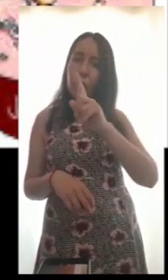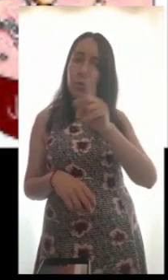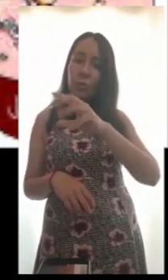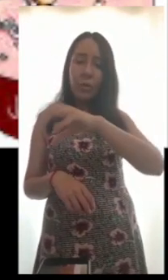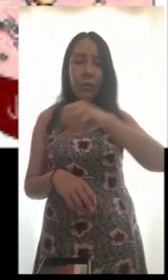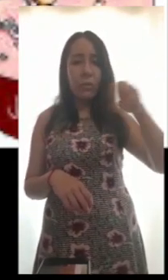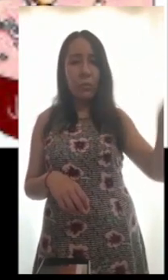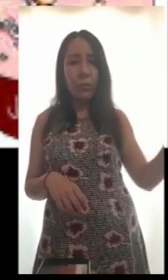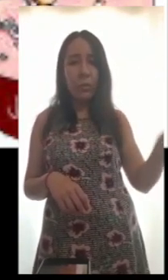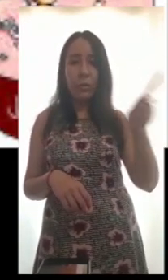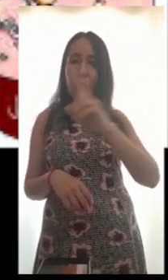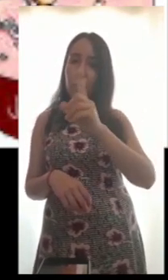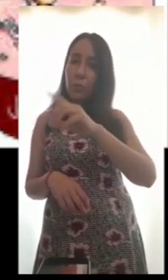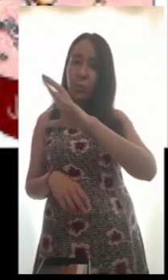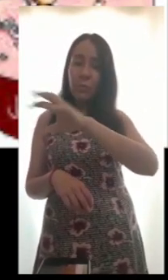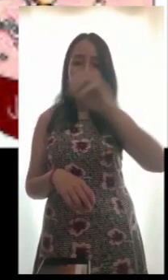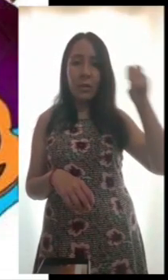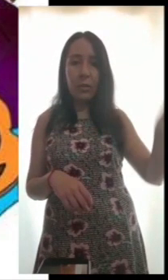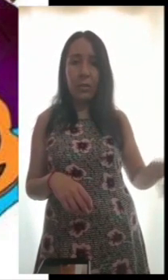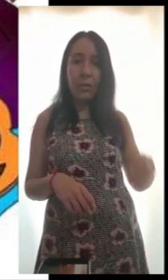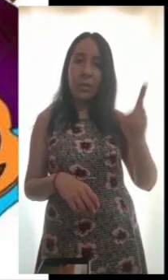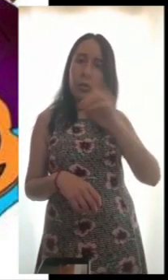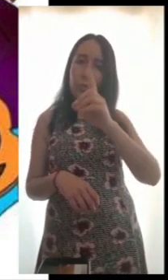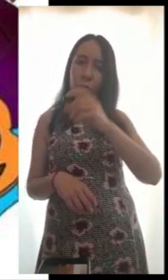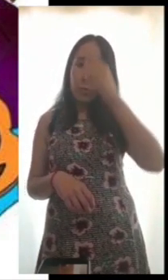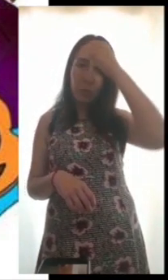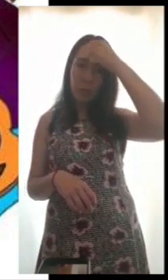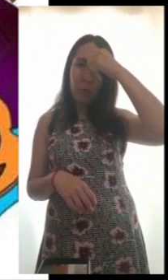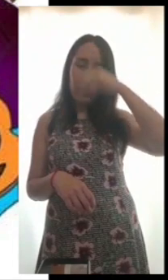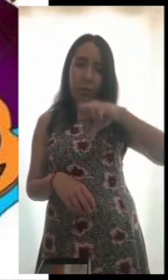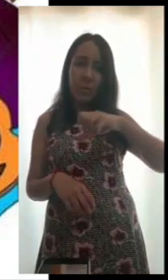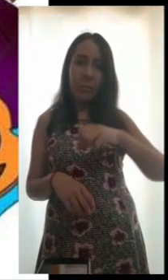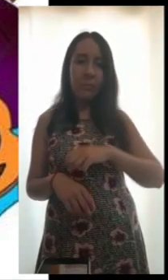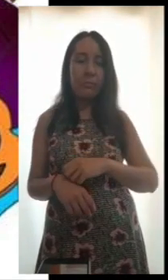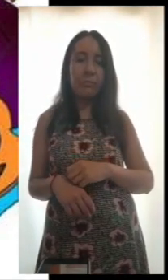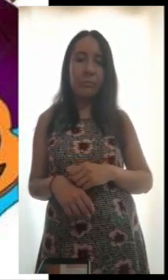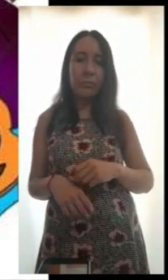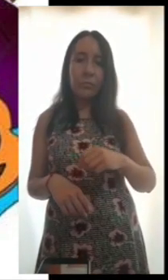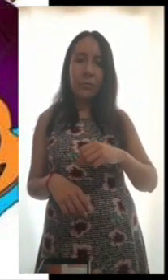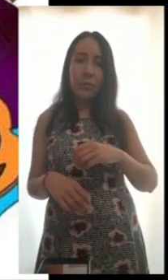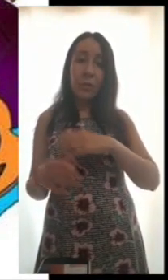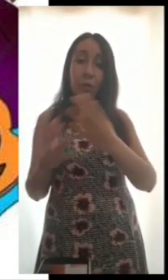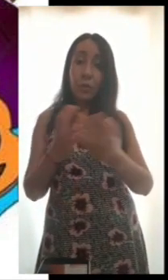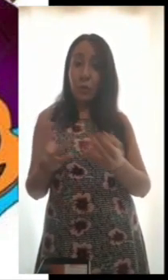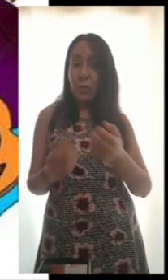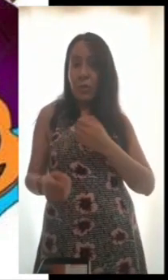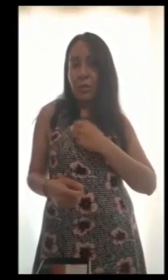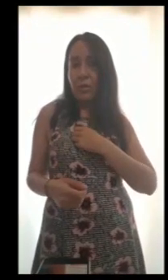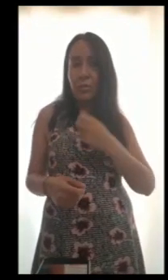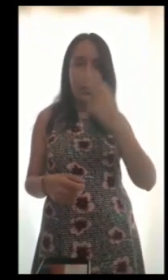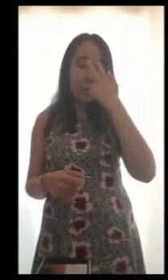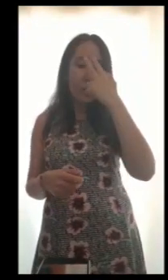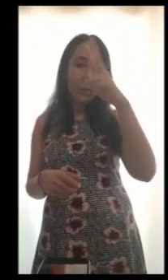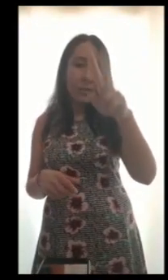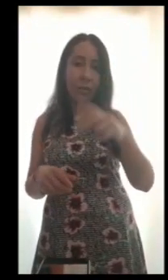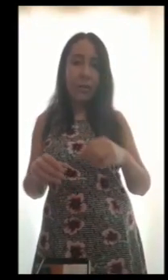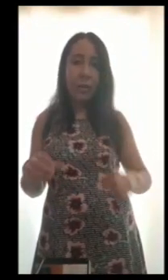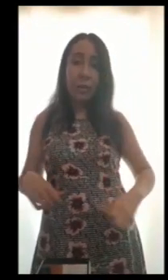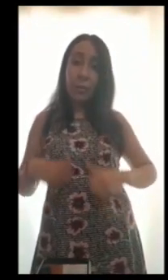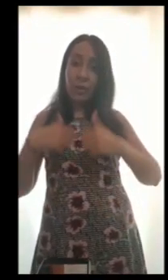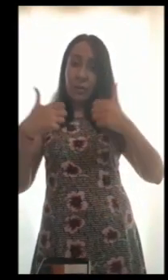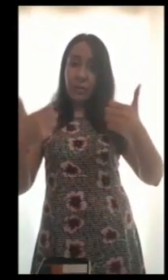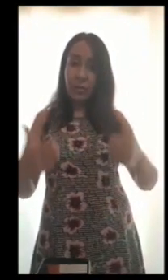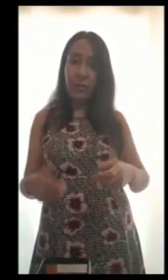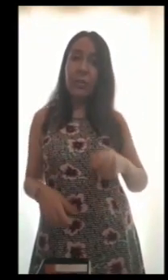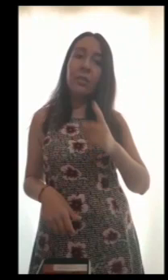nadie, ni margina y tampoco condena a nadie. Como cristianos, al ver la curación